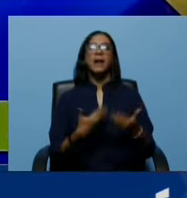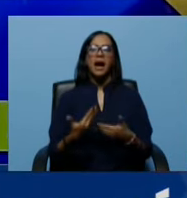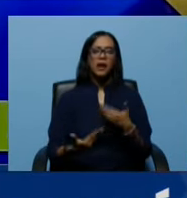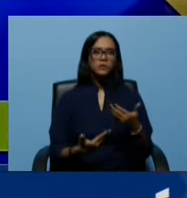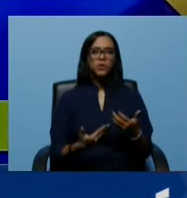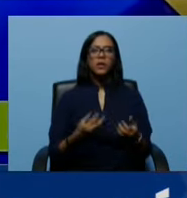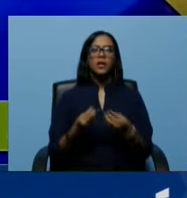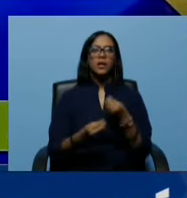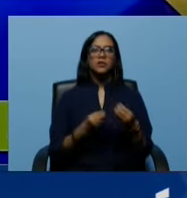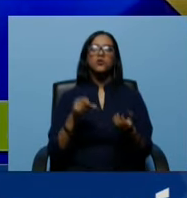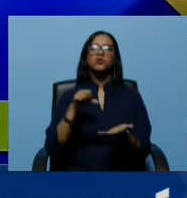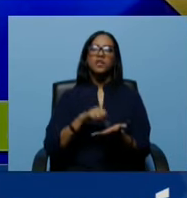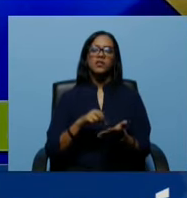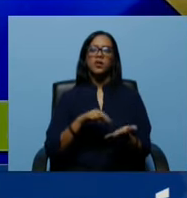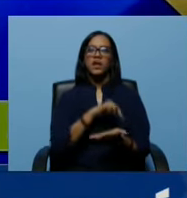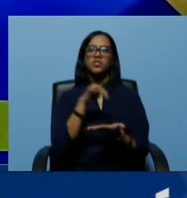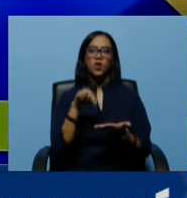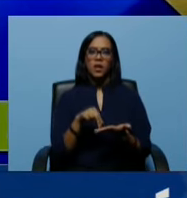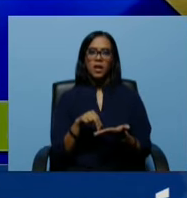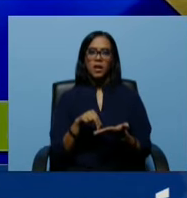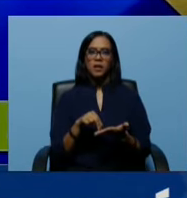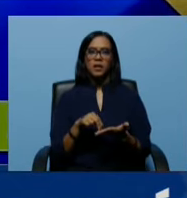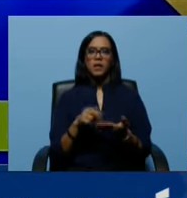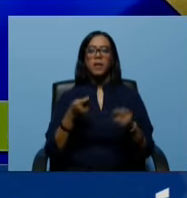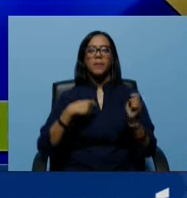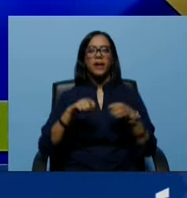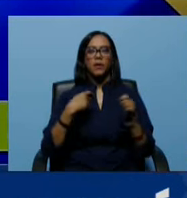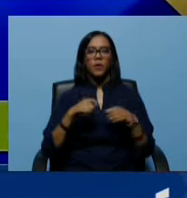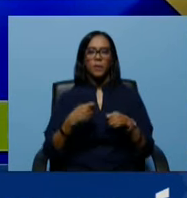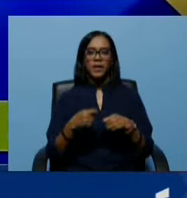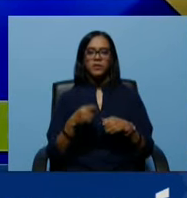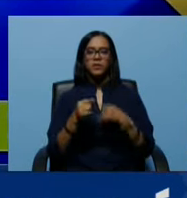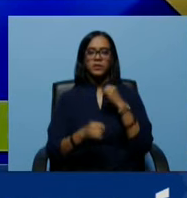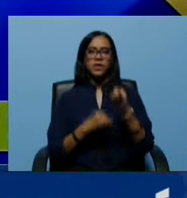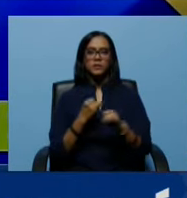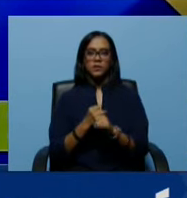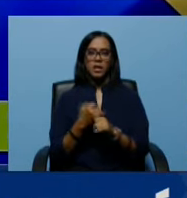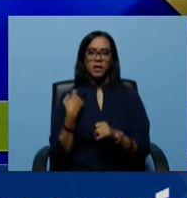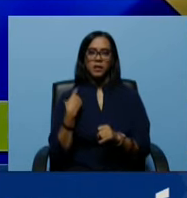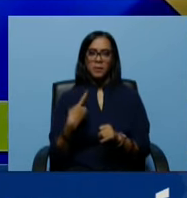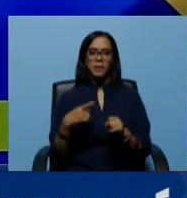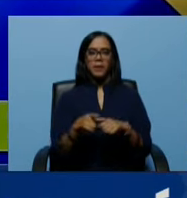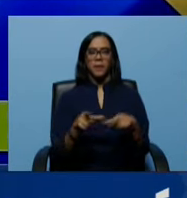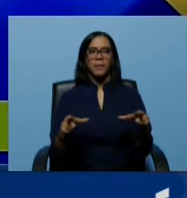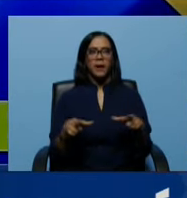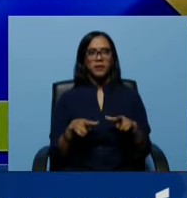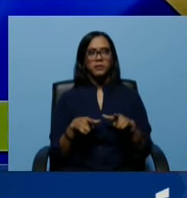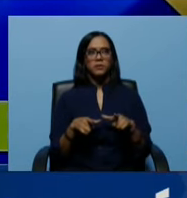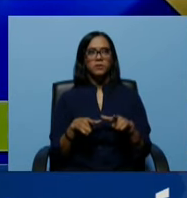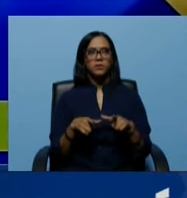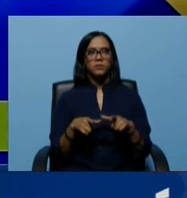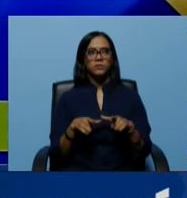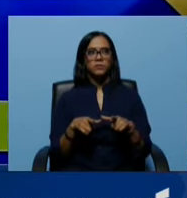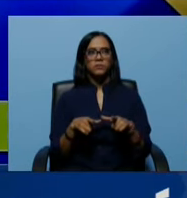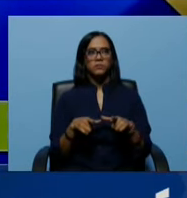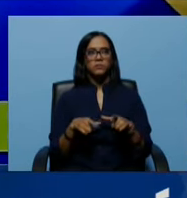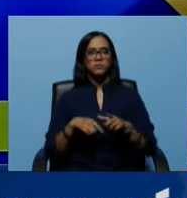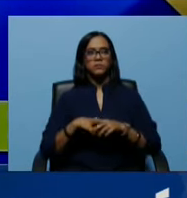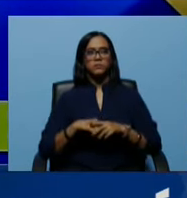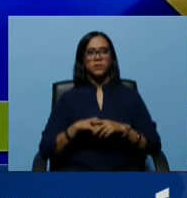un centro nacional para el comercio exterior. Primer paso. Empresario.